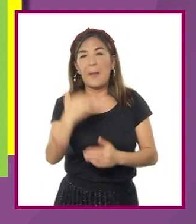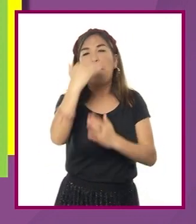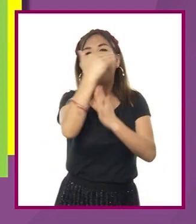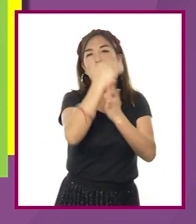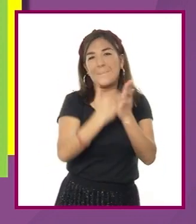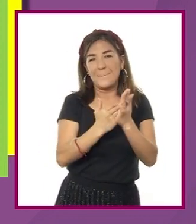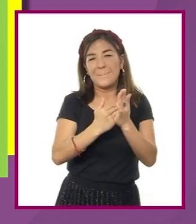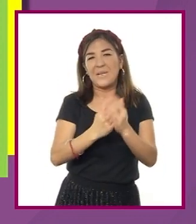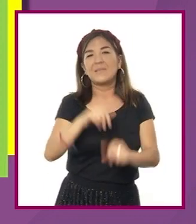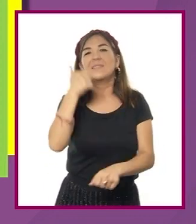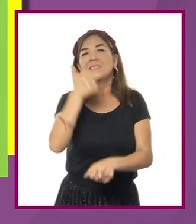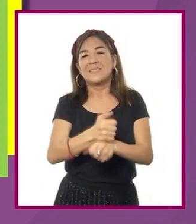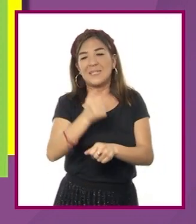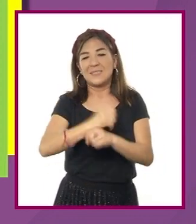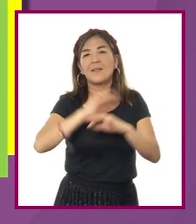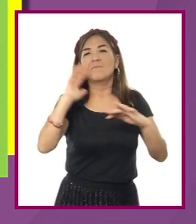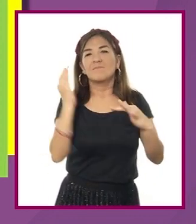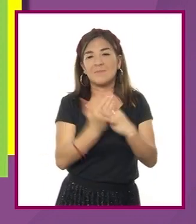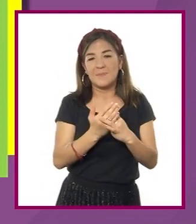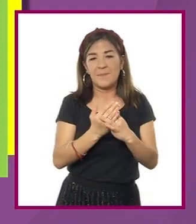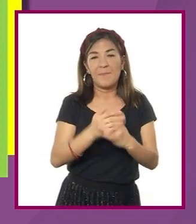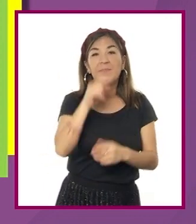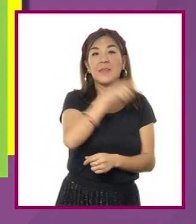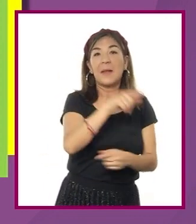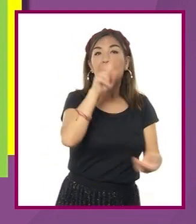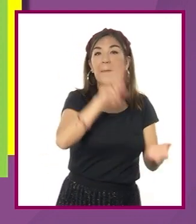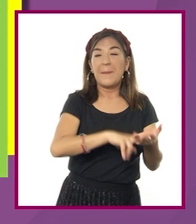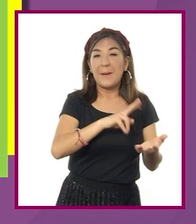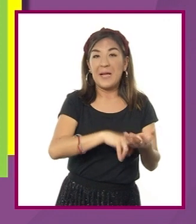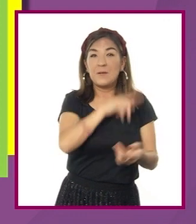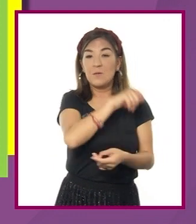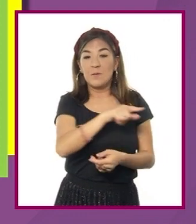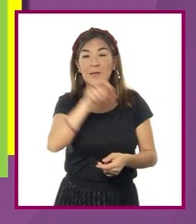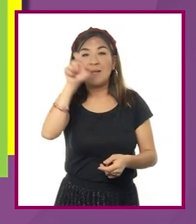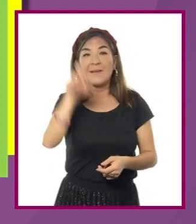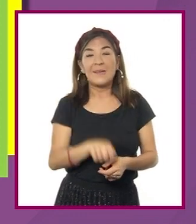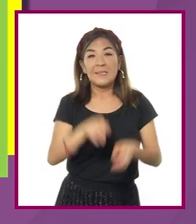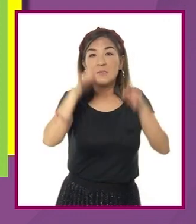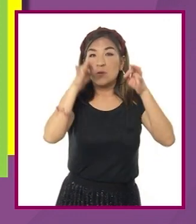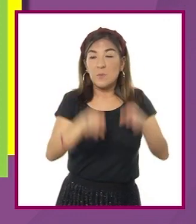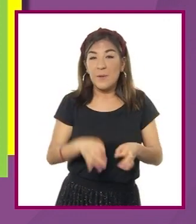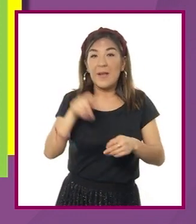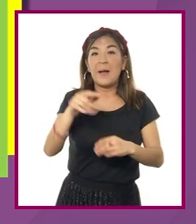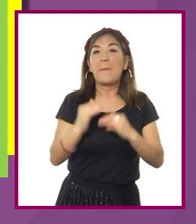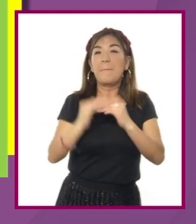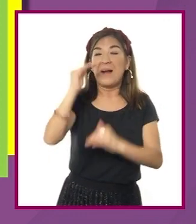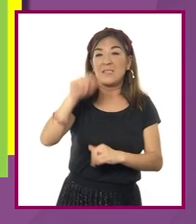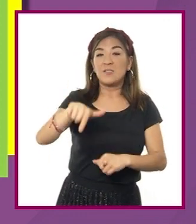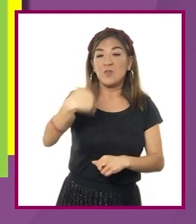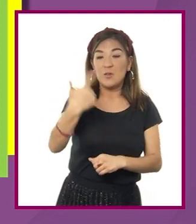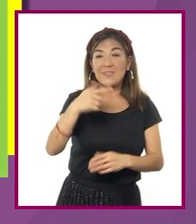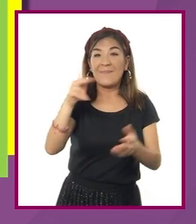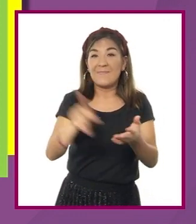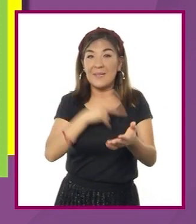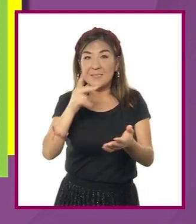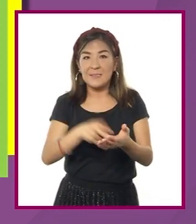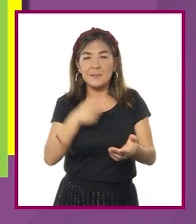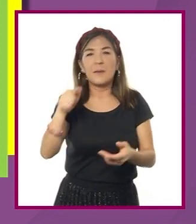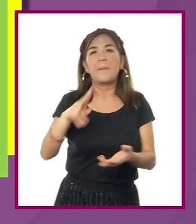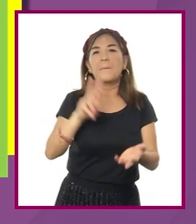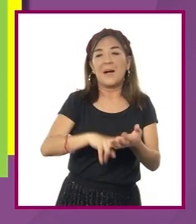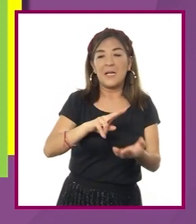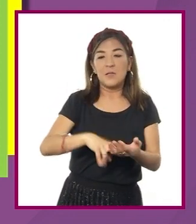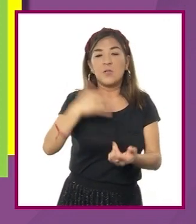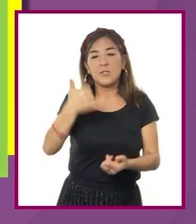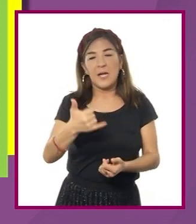reducirá a la sexta parte. Si el valor de x original aumenta 12 veces, entonces el valor de y se